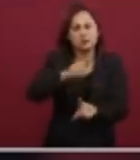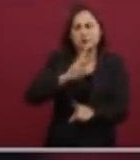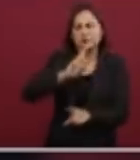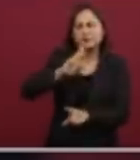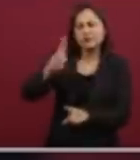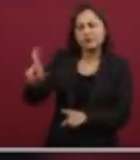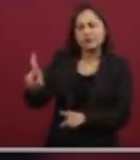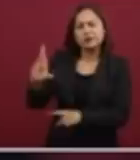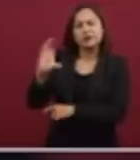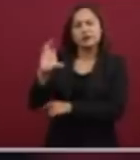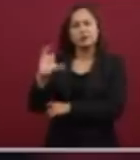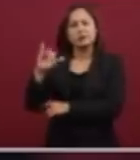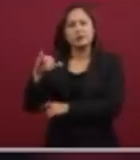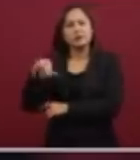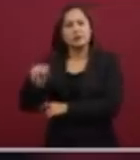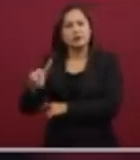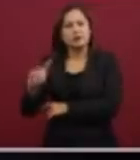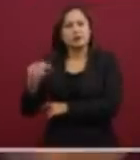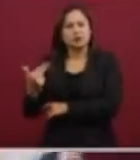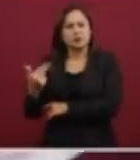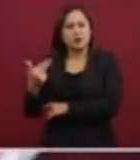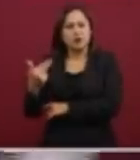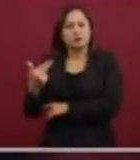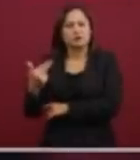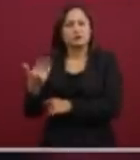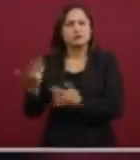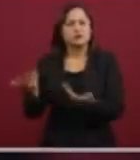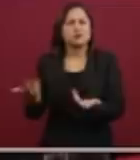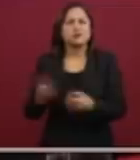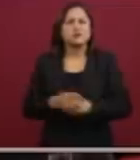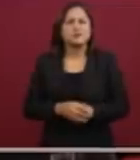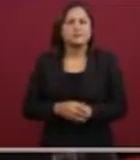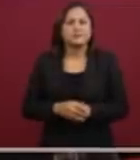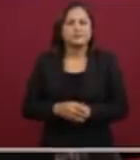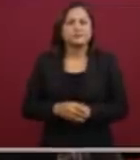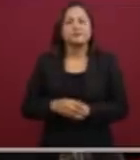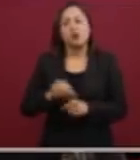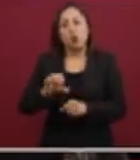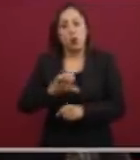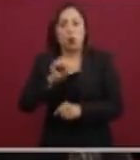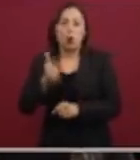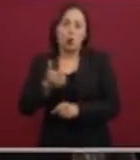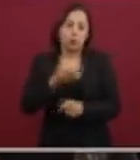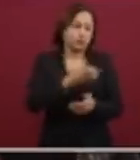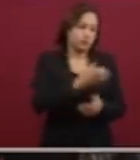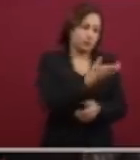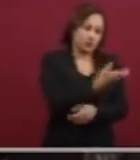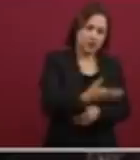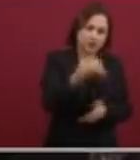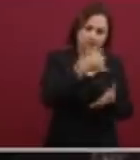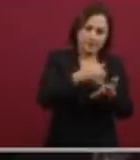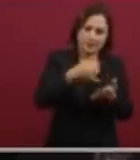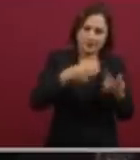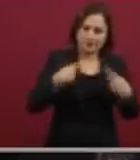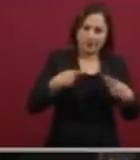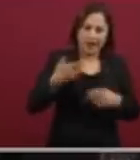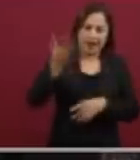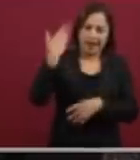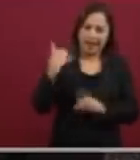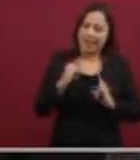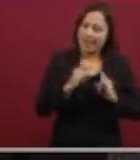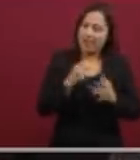Interamericana de Derechos Humanos. Esto aunado al resto de grupos de campesinos. La pregunta específica es si en